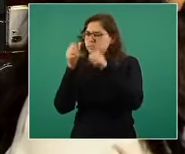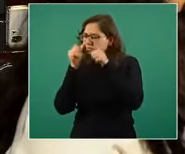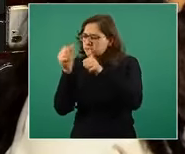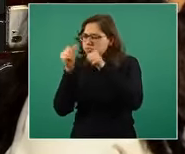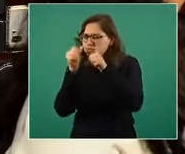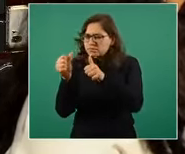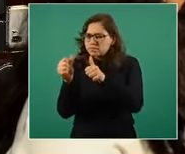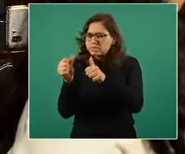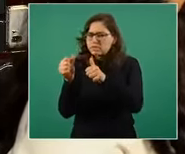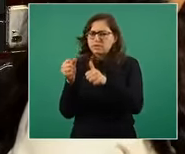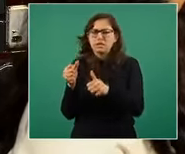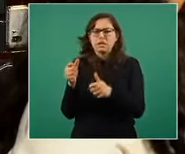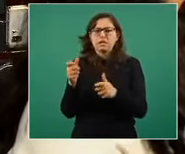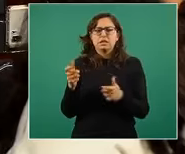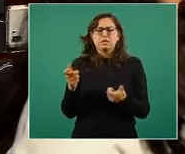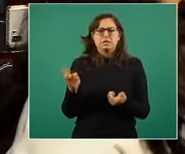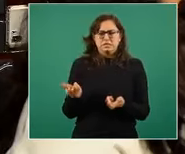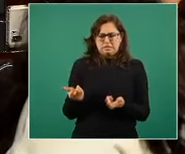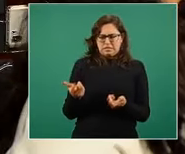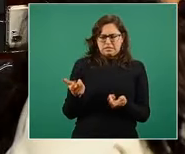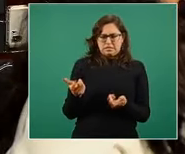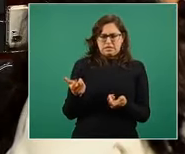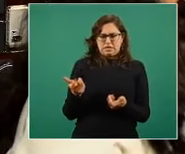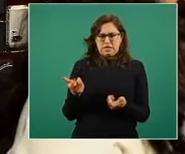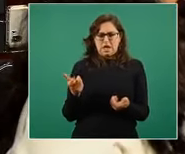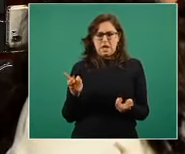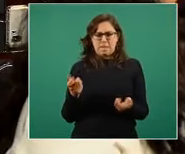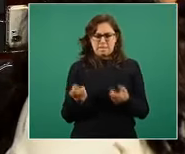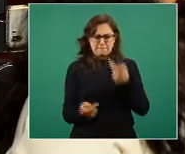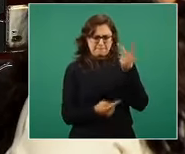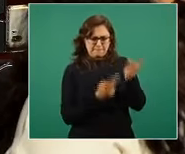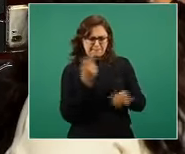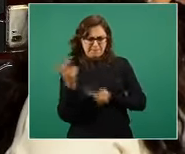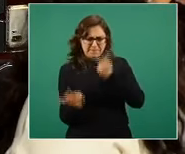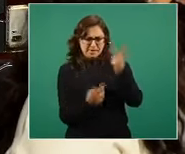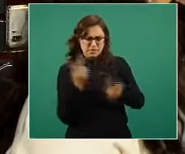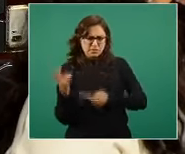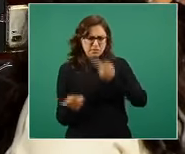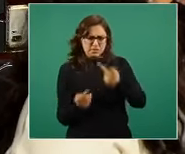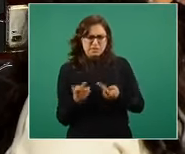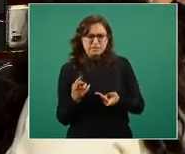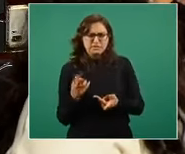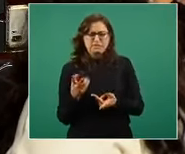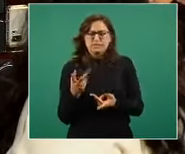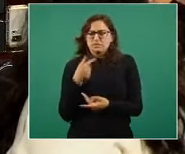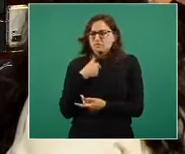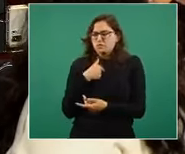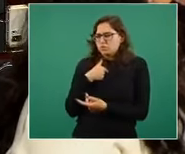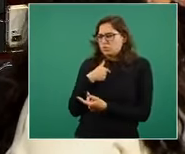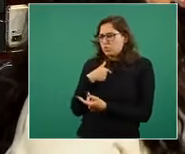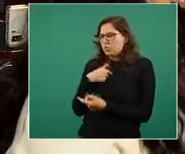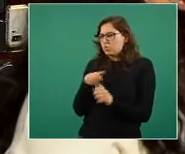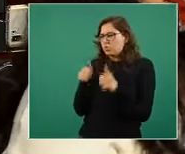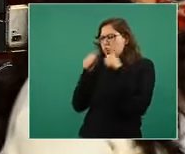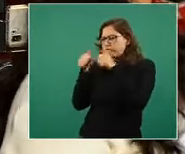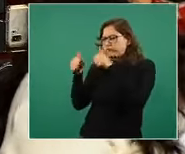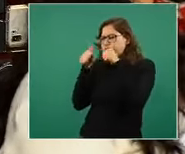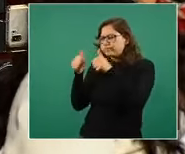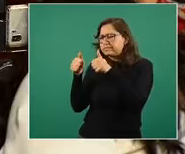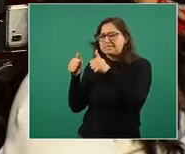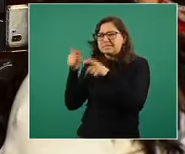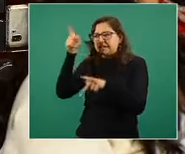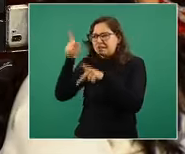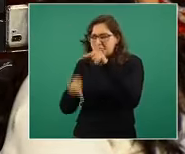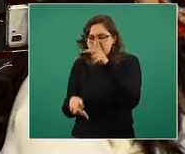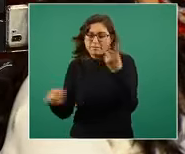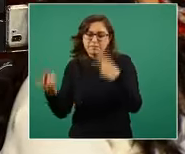ver, creo que por lo que entendí hubo una sesión de preguntas muy rápidas, ya no porque me tuve que venir hacia acá, pero hoy